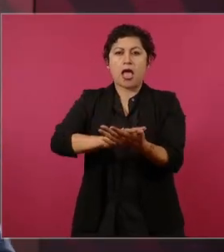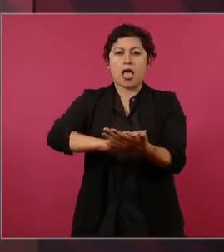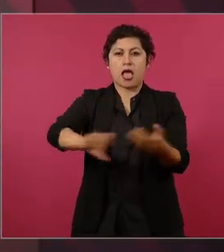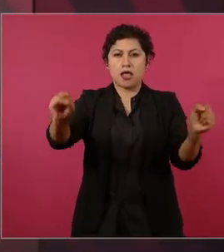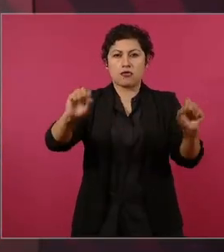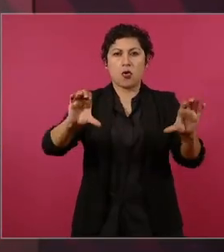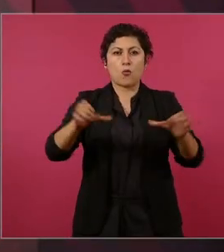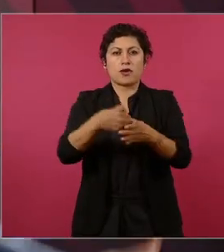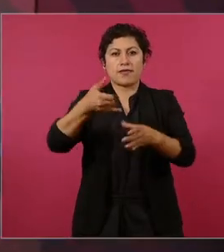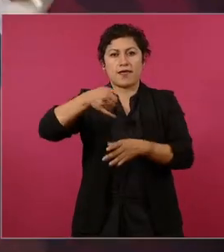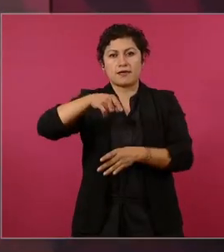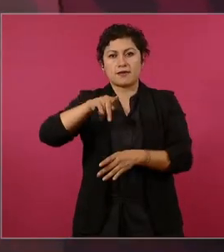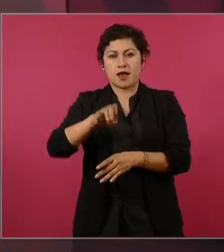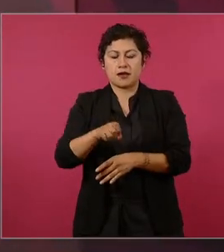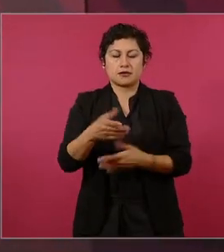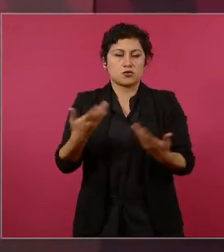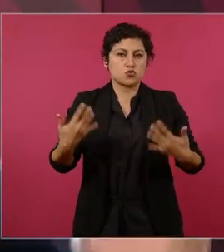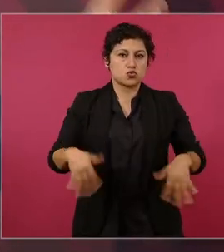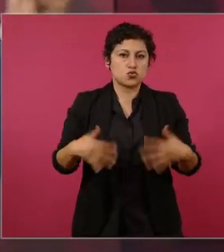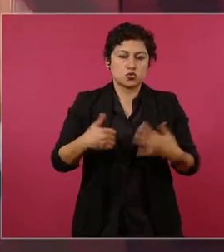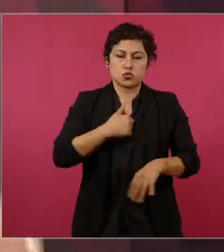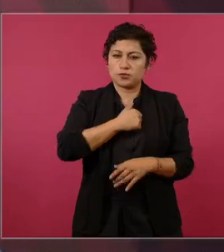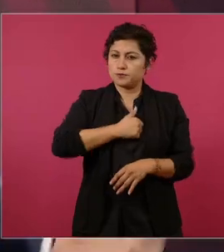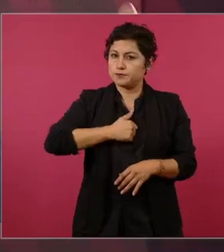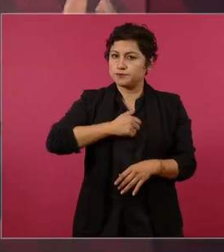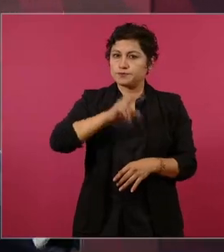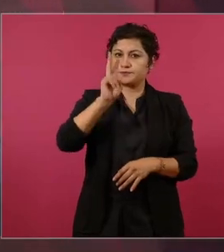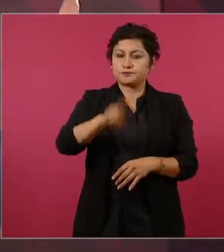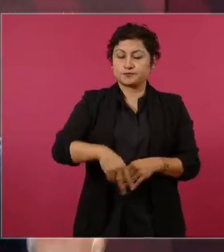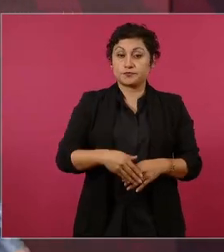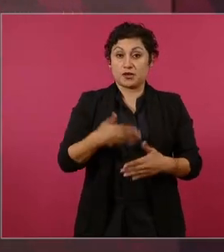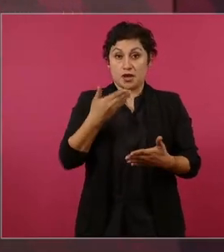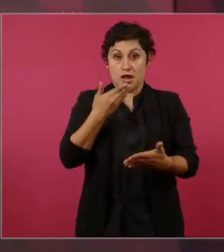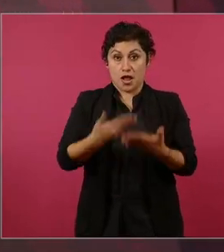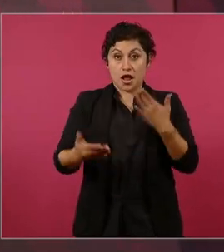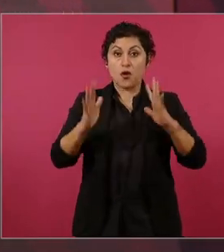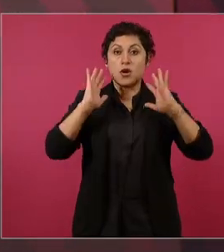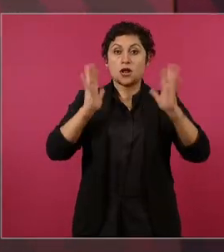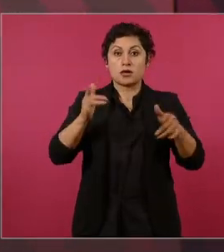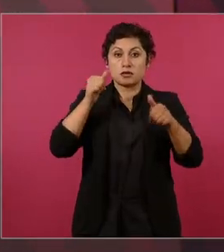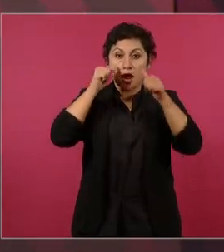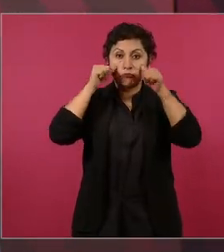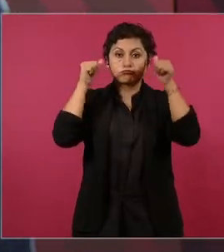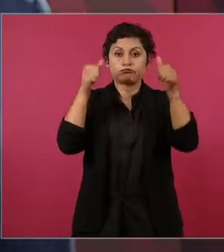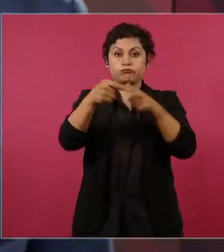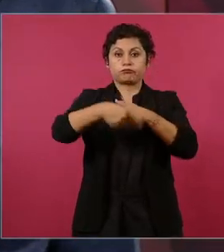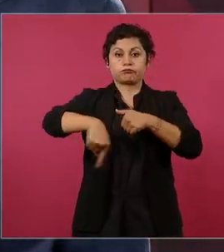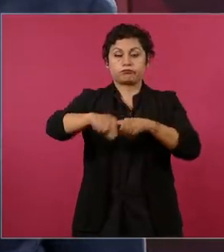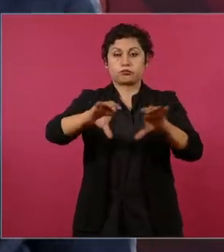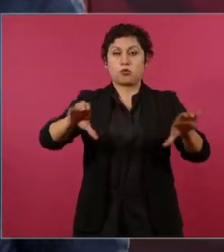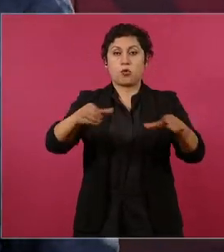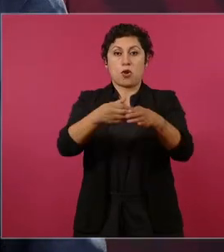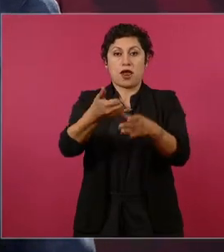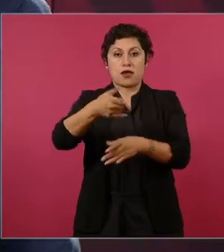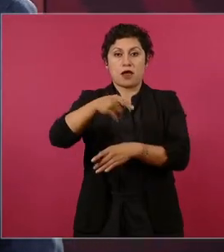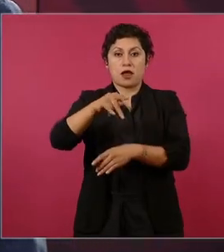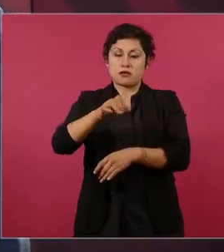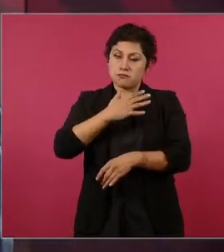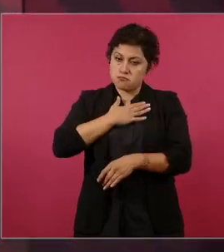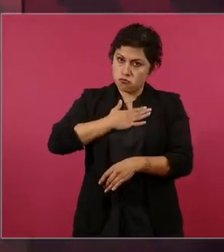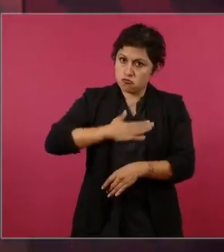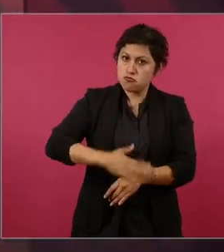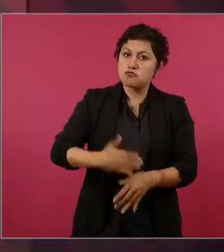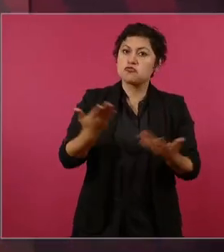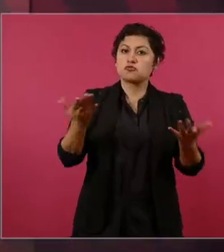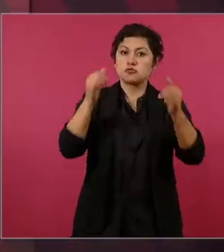Entonces, estamos llevando a cabo el plan de justicia al pueblo yaqui, como otros planes,